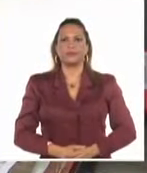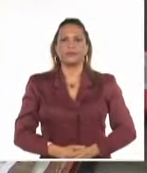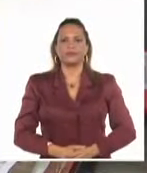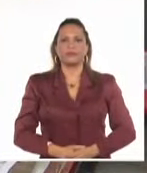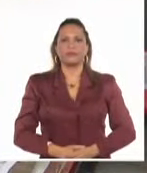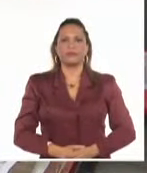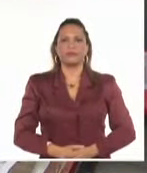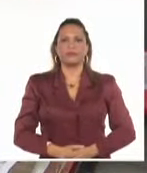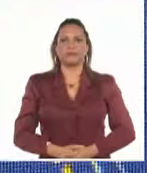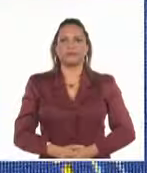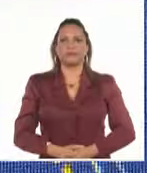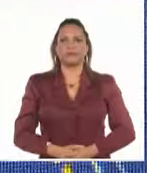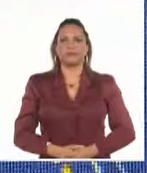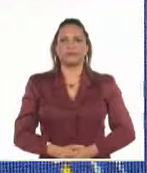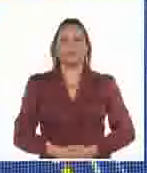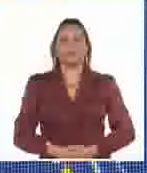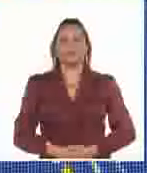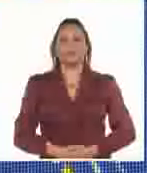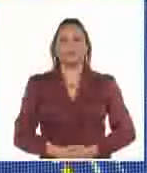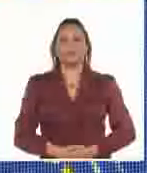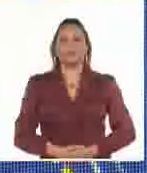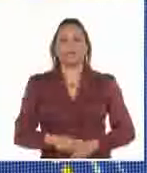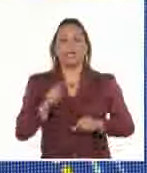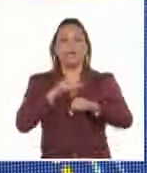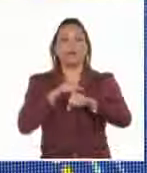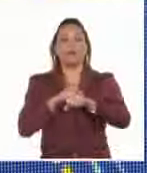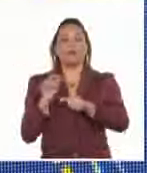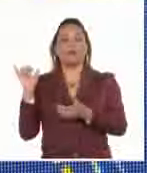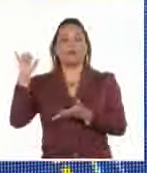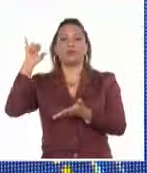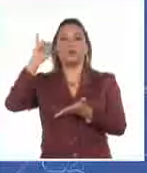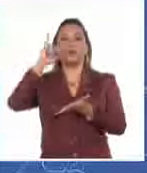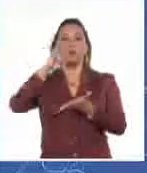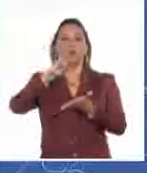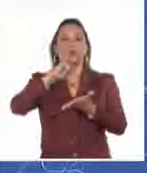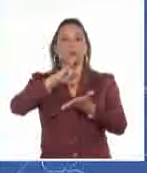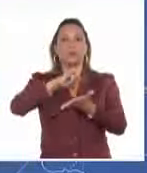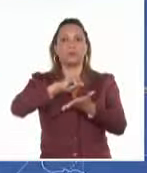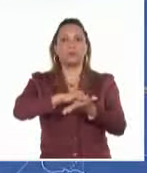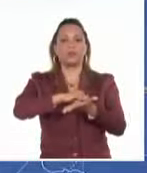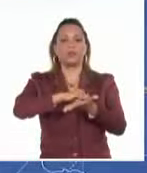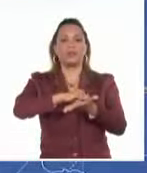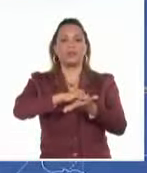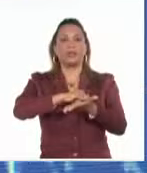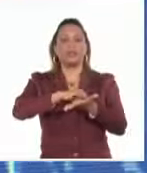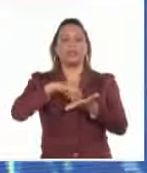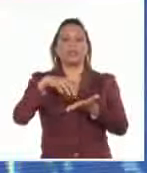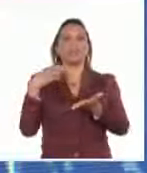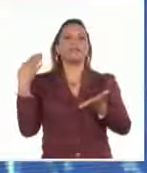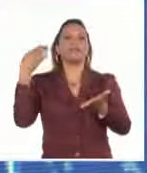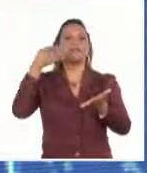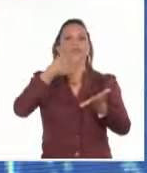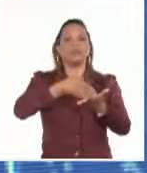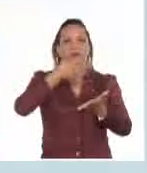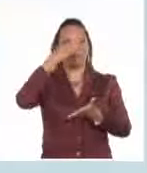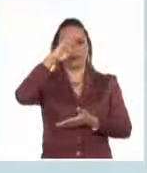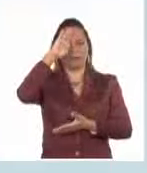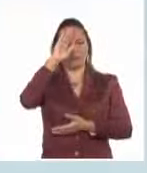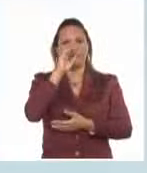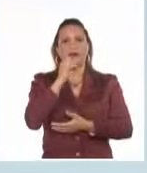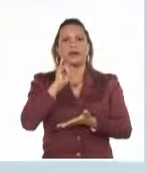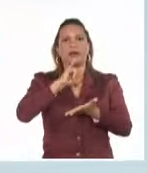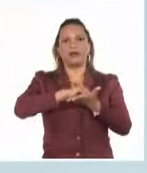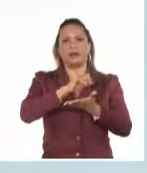Este fue el instante en que el IL-96-300 ingresó al espacio aéreo cubano.